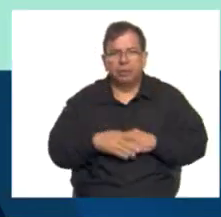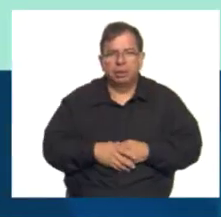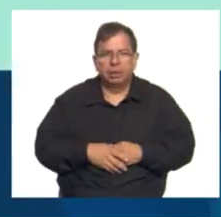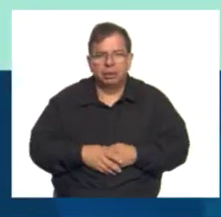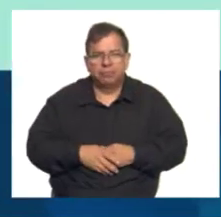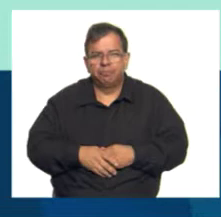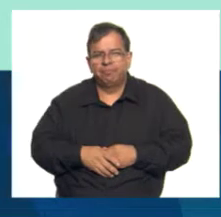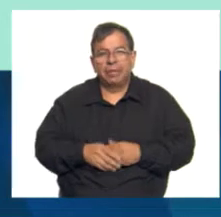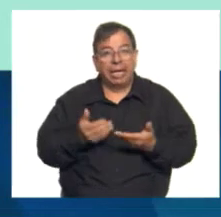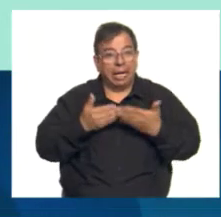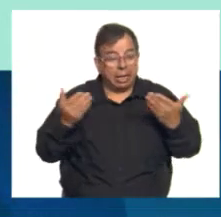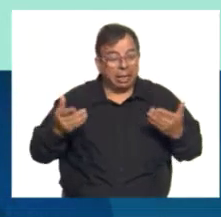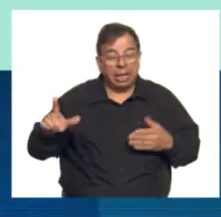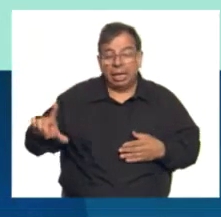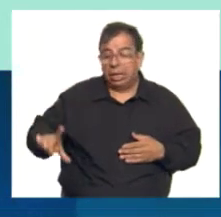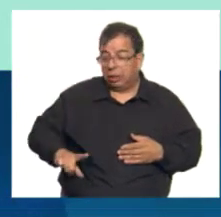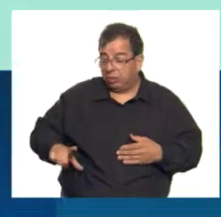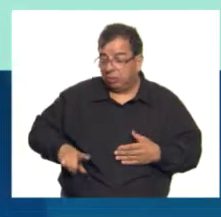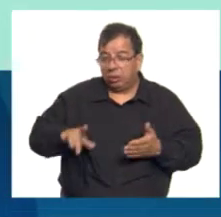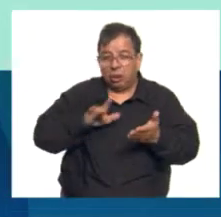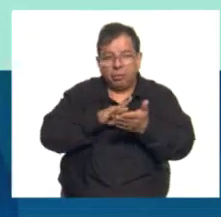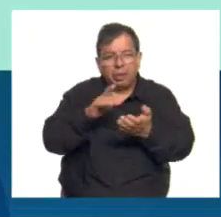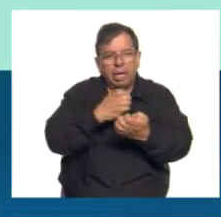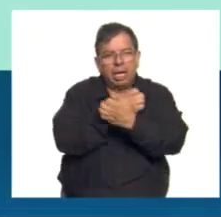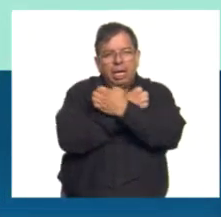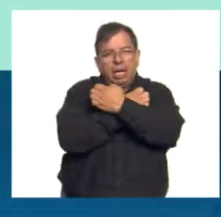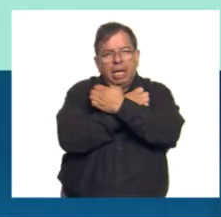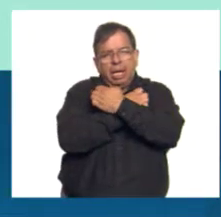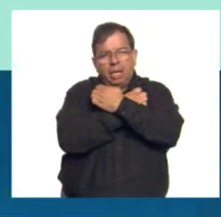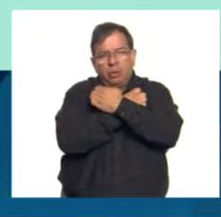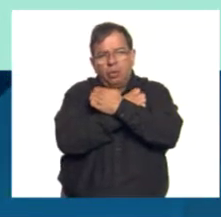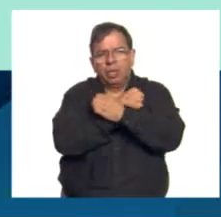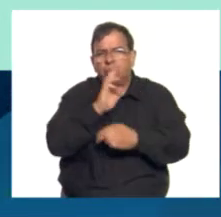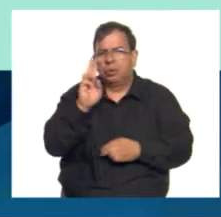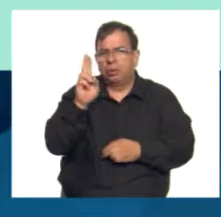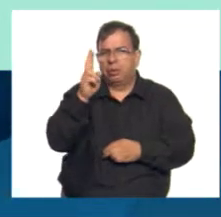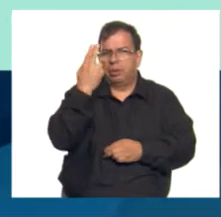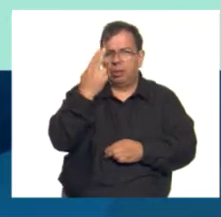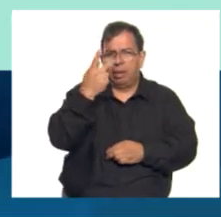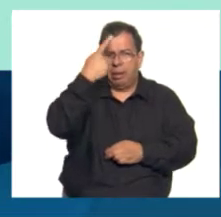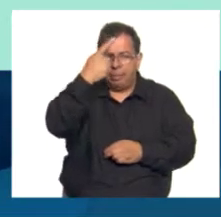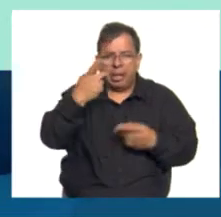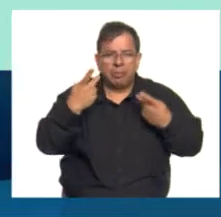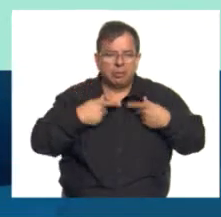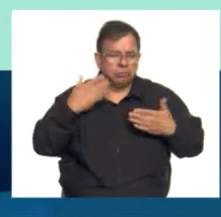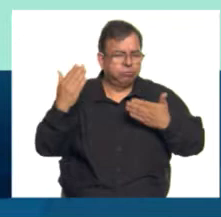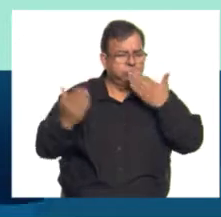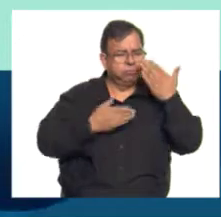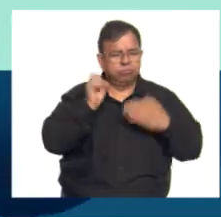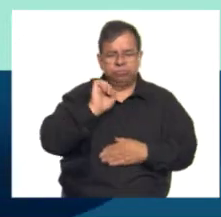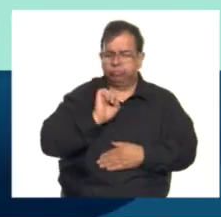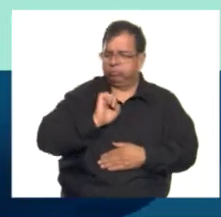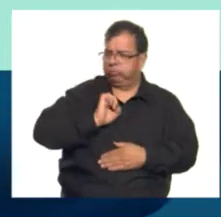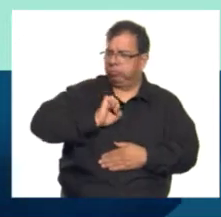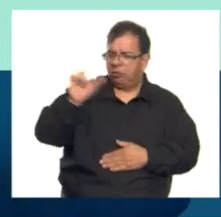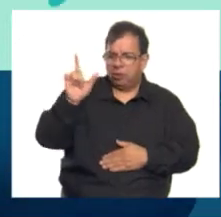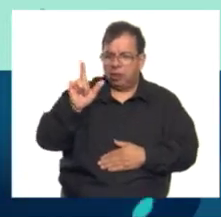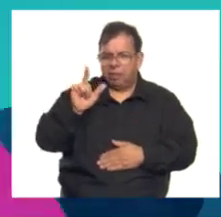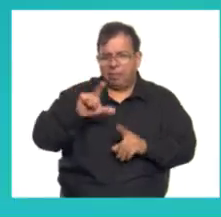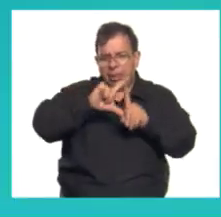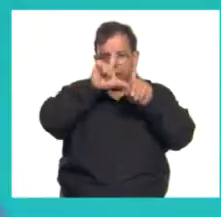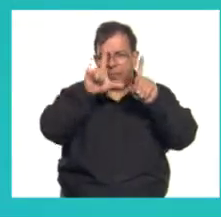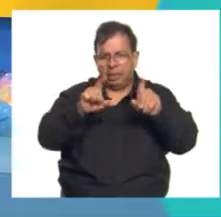esta forma, el Estado contribuyó con la educación superior para formar profesionistas que apoyaran la consolidación de